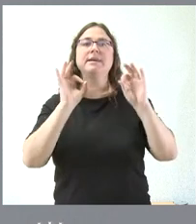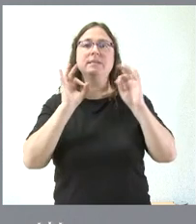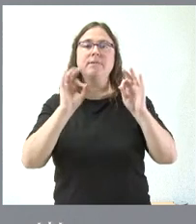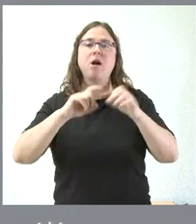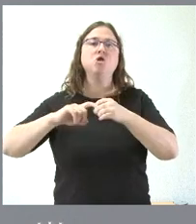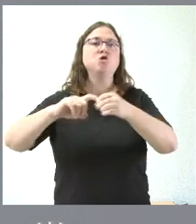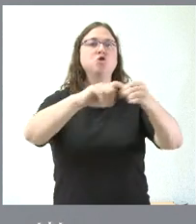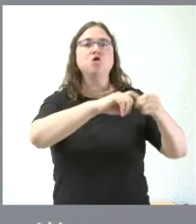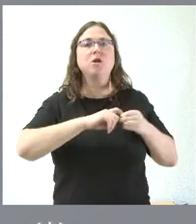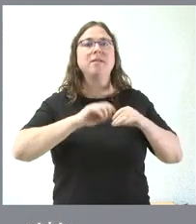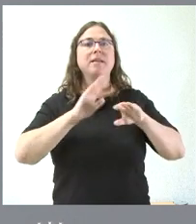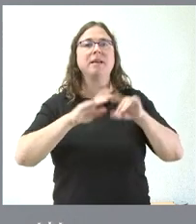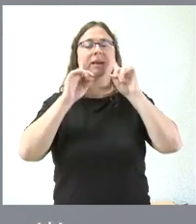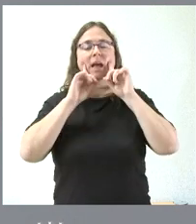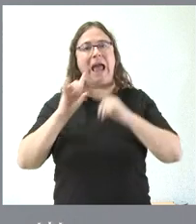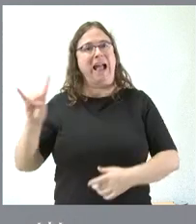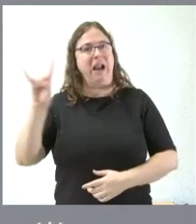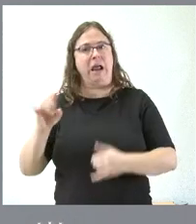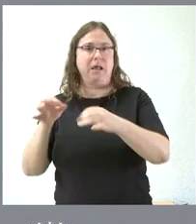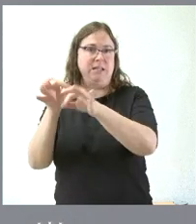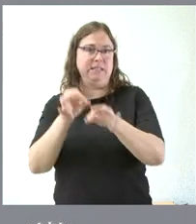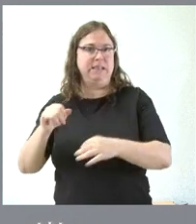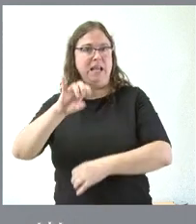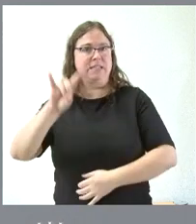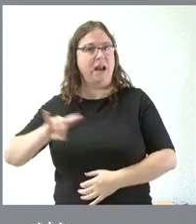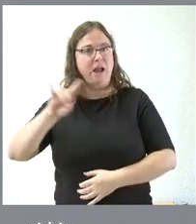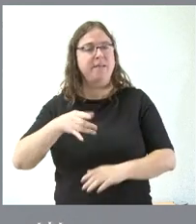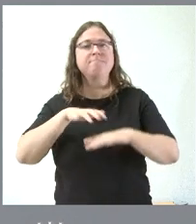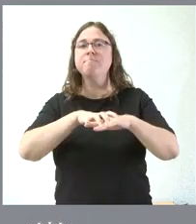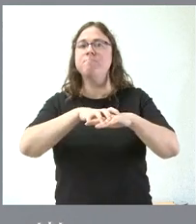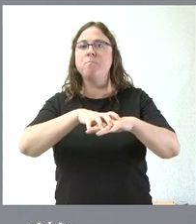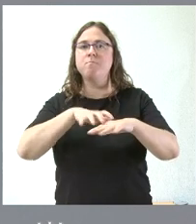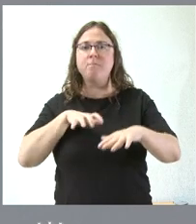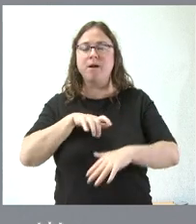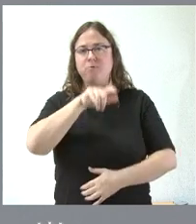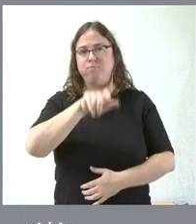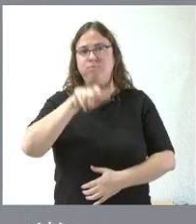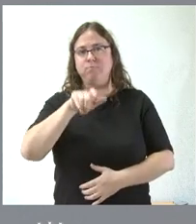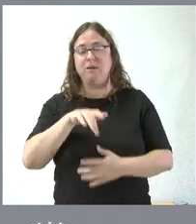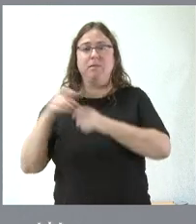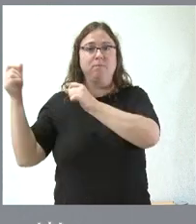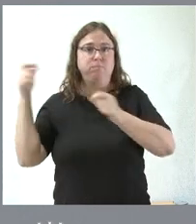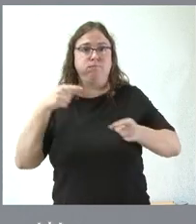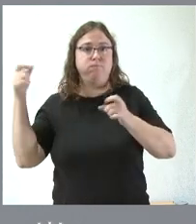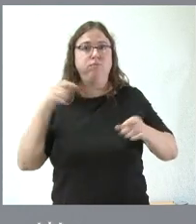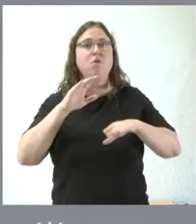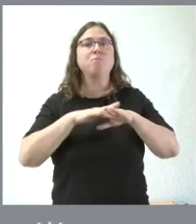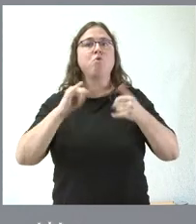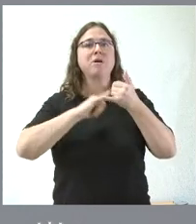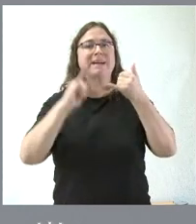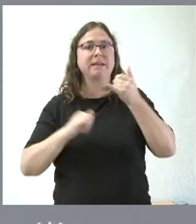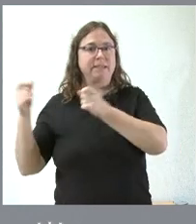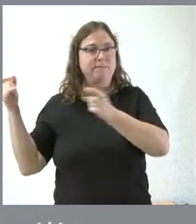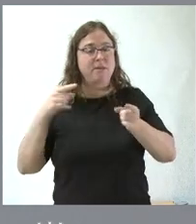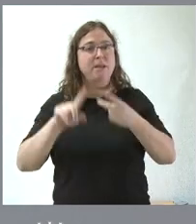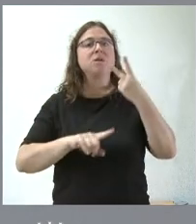solidaridad con las Islas Canarias donde han llegado la mayor parte de los migrantes como consecuencia de esta crisis migratoria